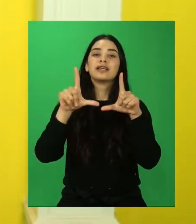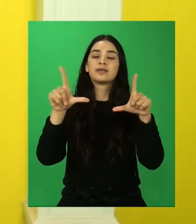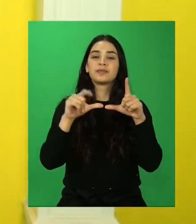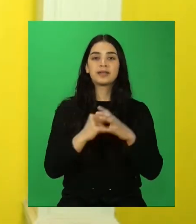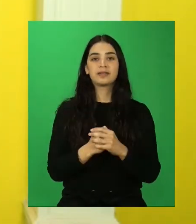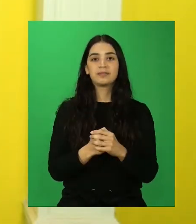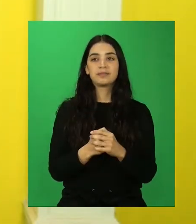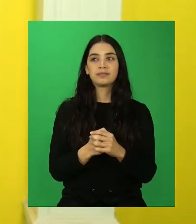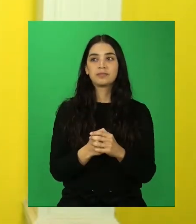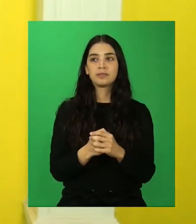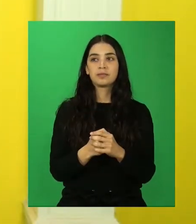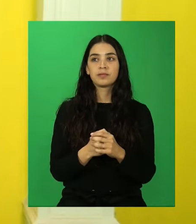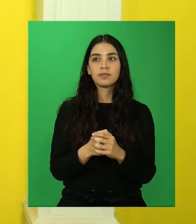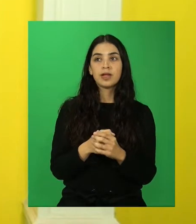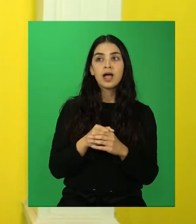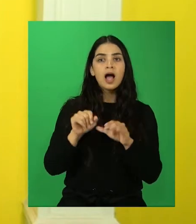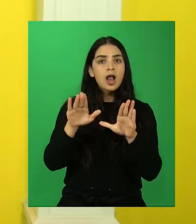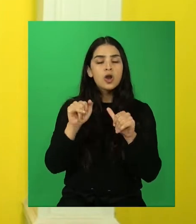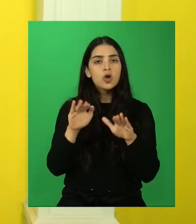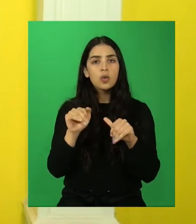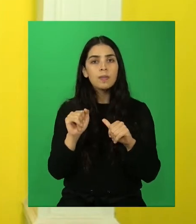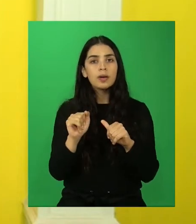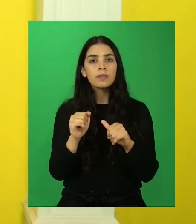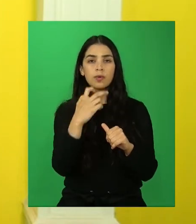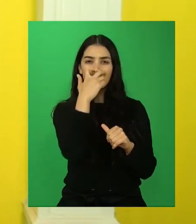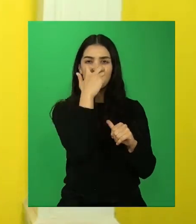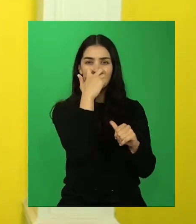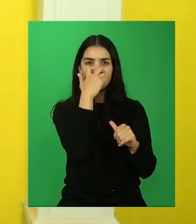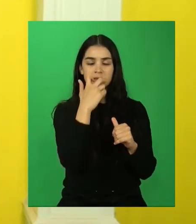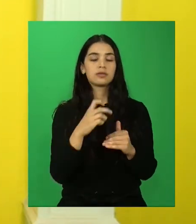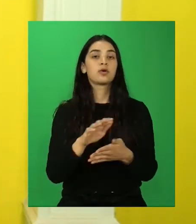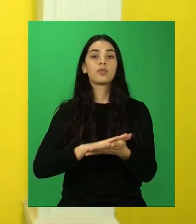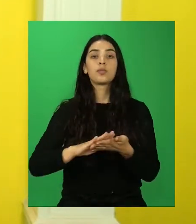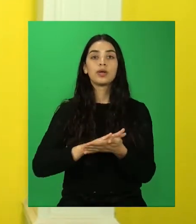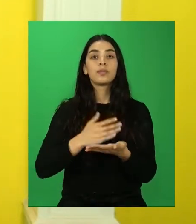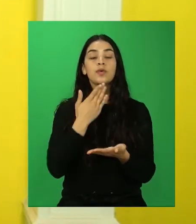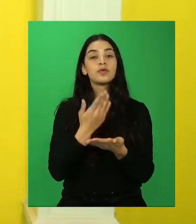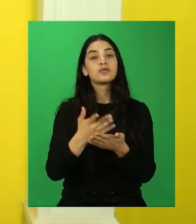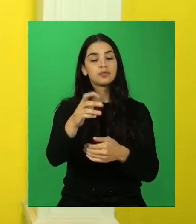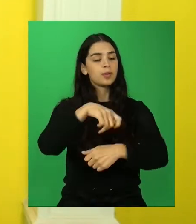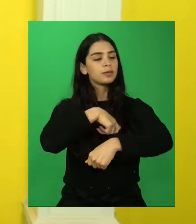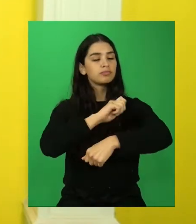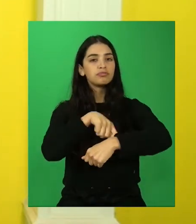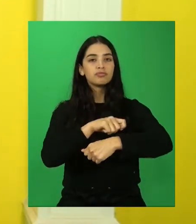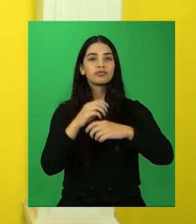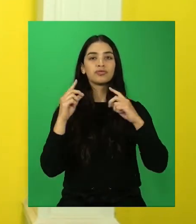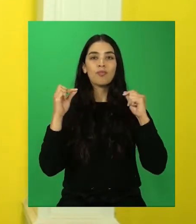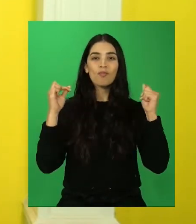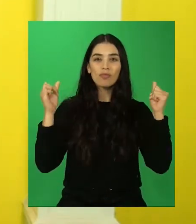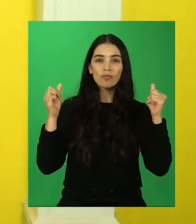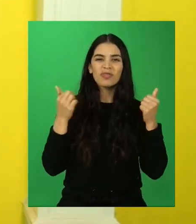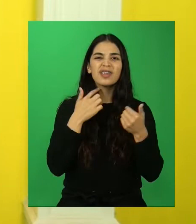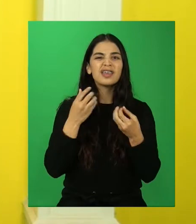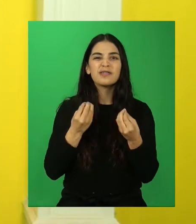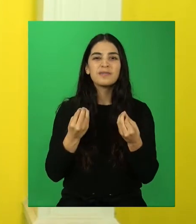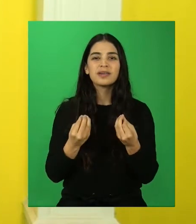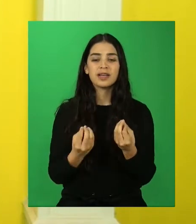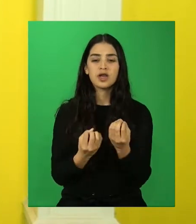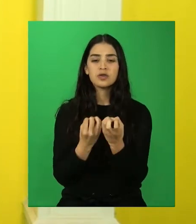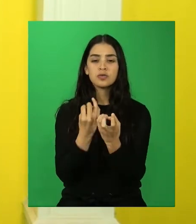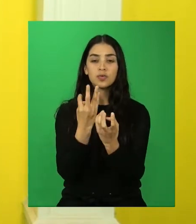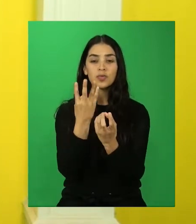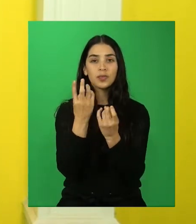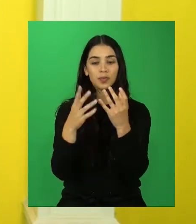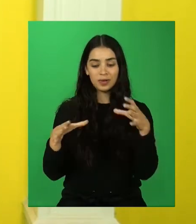gaseoso. Cuando sus mamás están preparando fideos generalmente, ese tira mucho